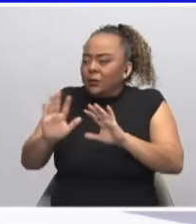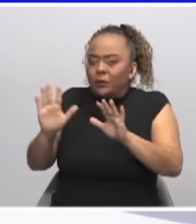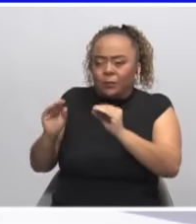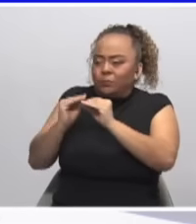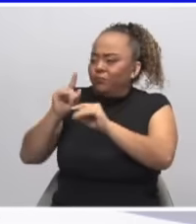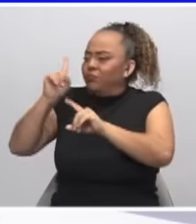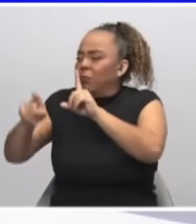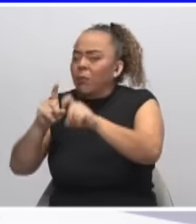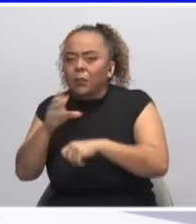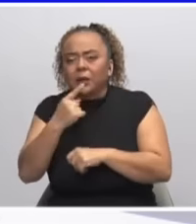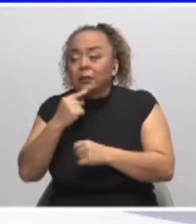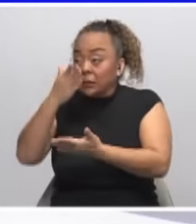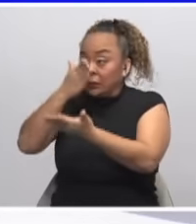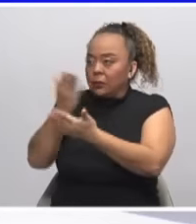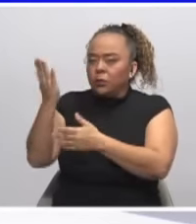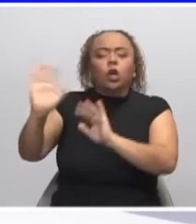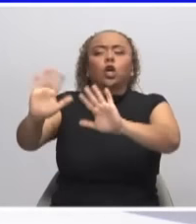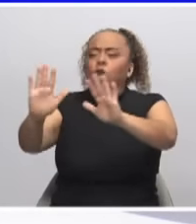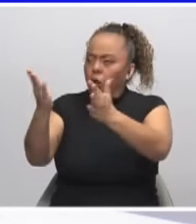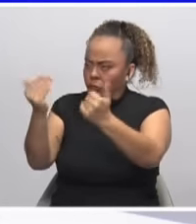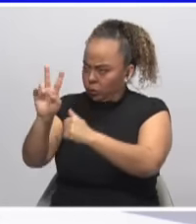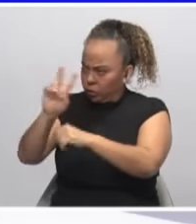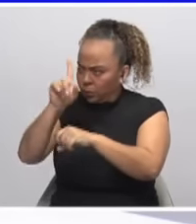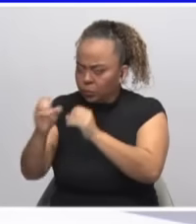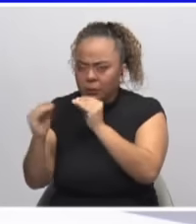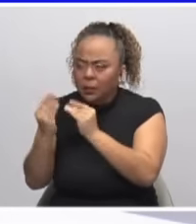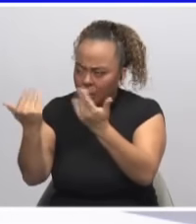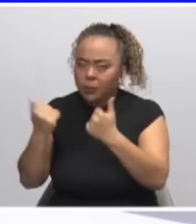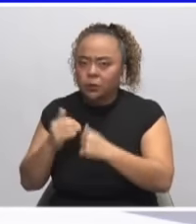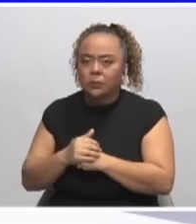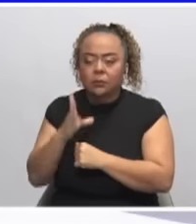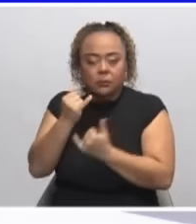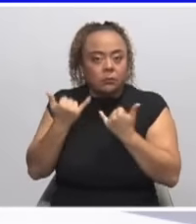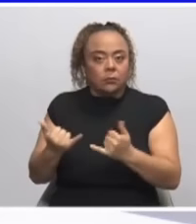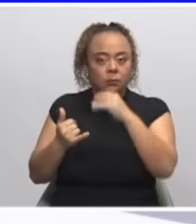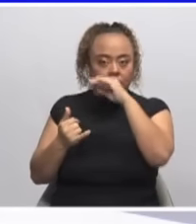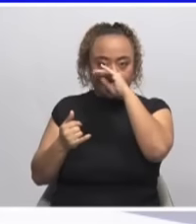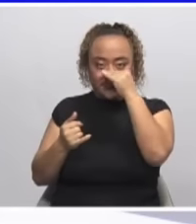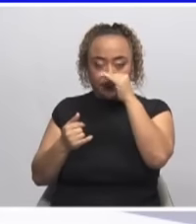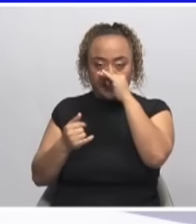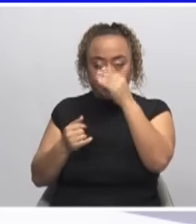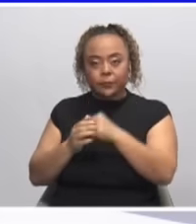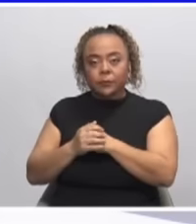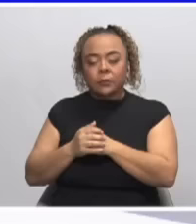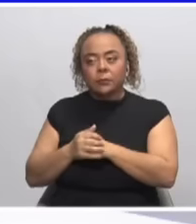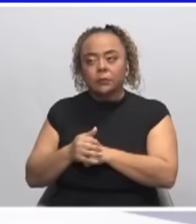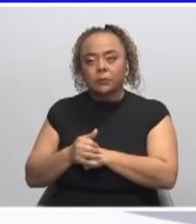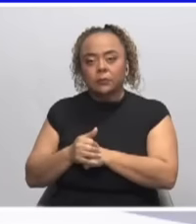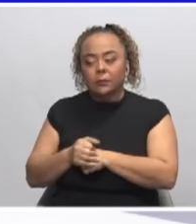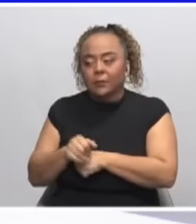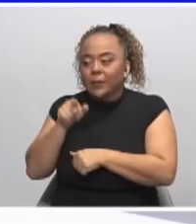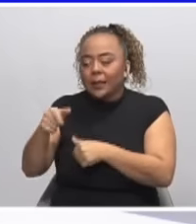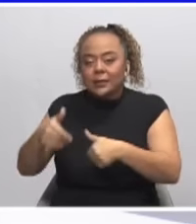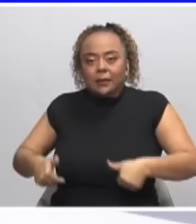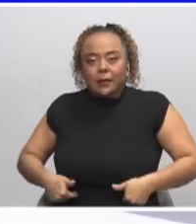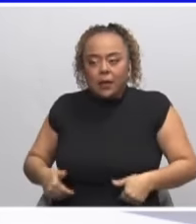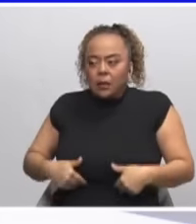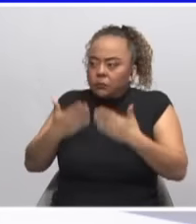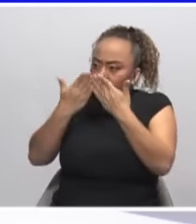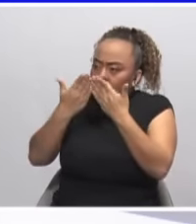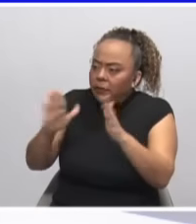preguntas cuando le decían no hasta aquí es la conferencia no No dos preguntas más va y de un momento a otro y de un momento a otro ese entrenador tan